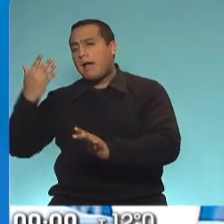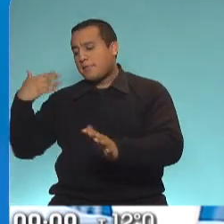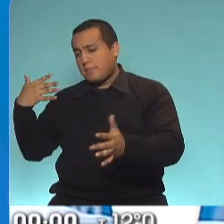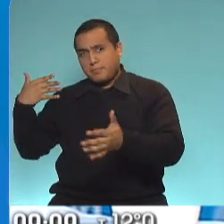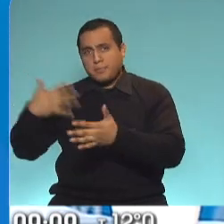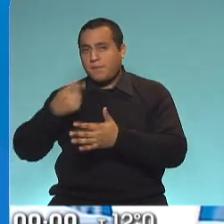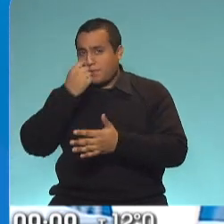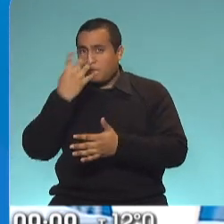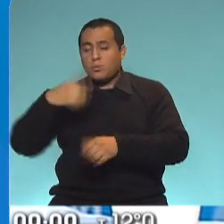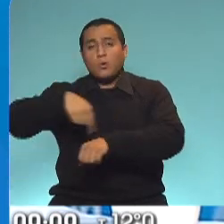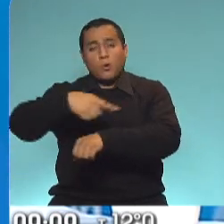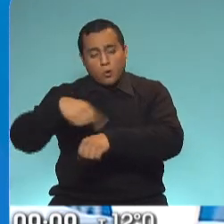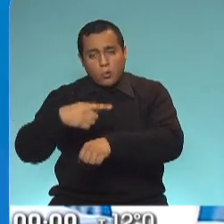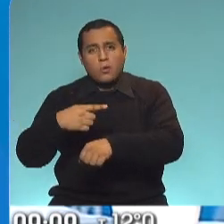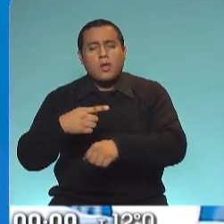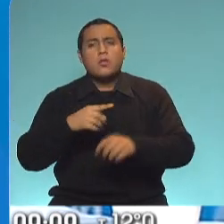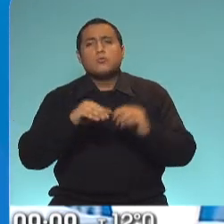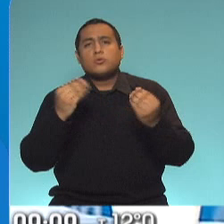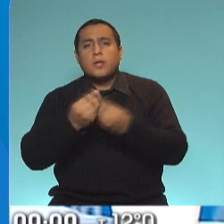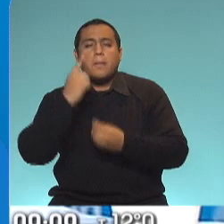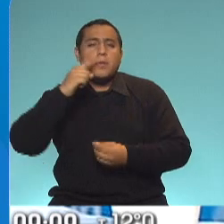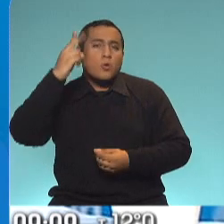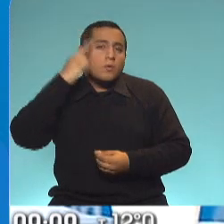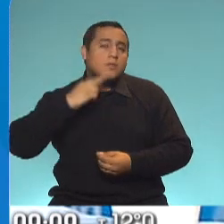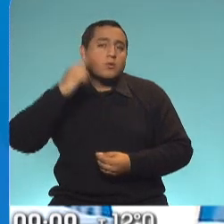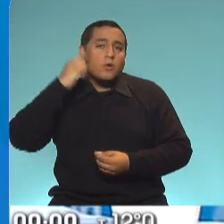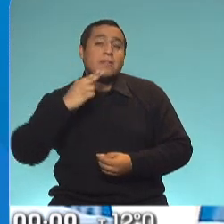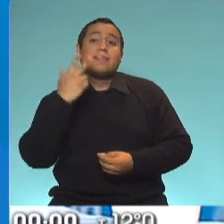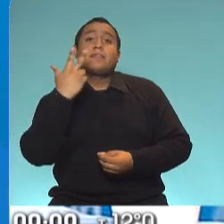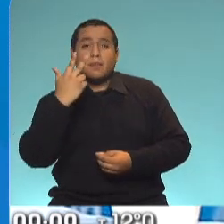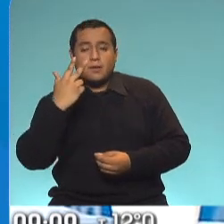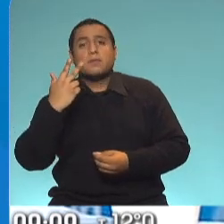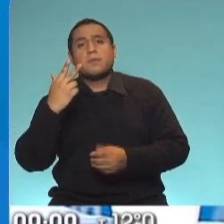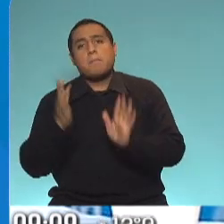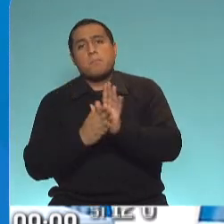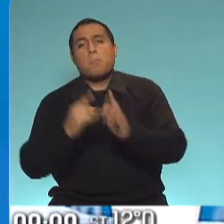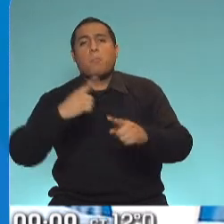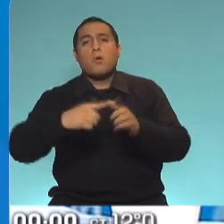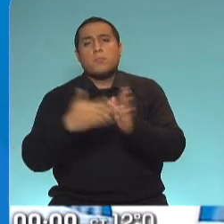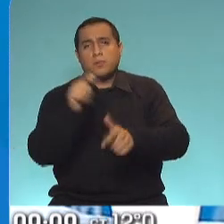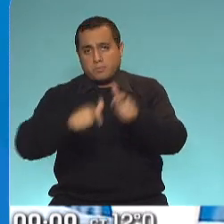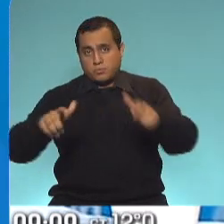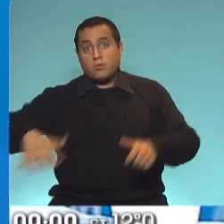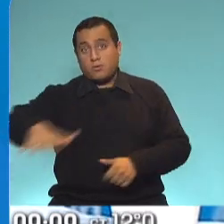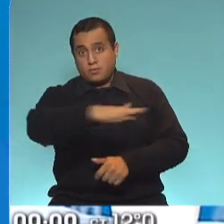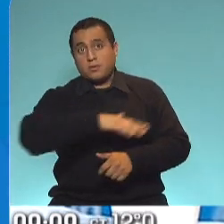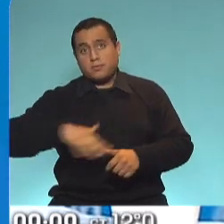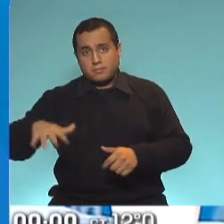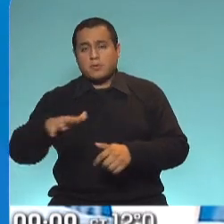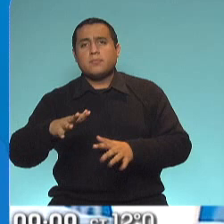24 horas y se logra una cifra de 1.993 test por millón de habitantes. Esto en una red